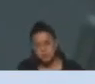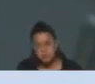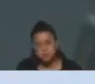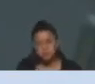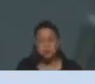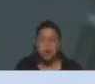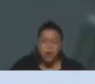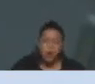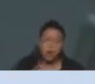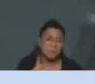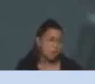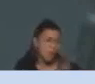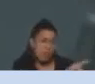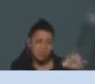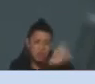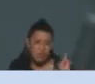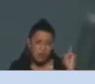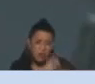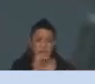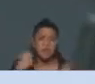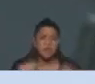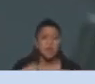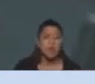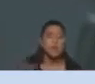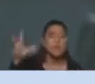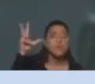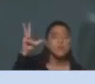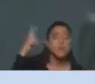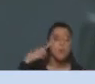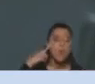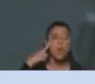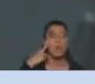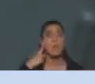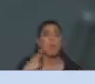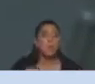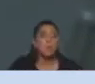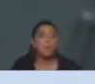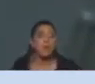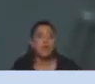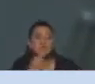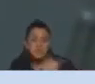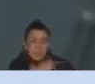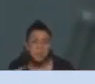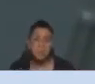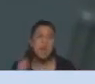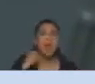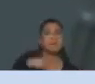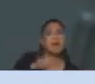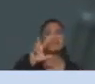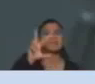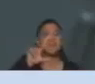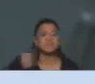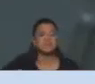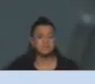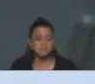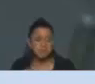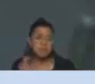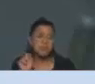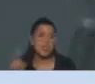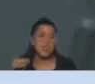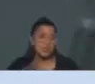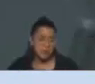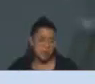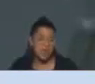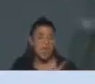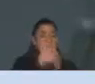muchísimas horas, como dijo ella. Ella entrena 9 sesiones por semana de natación, sí, más 3 de gimnasio. Y viene siendo